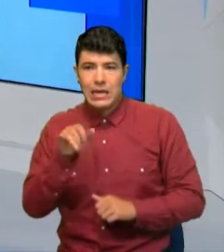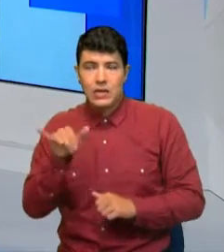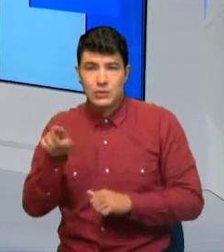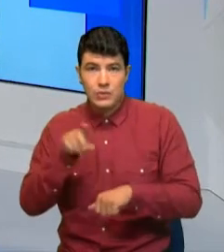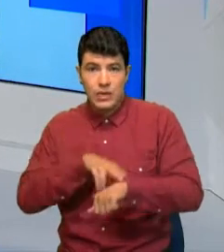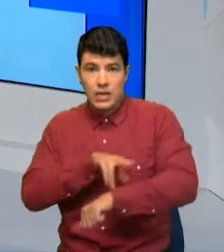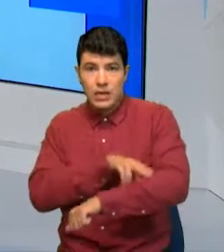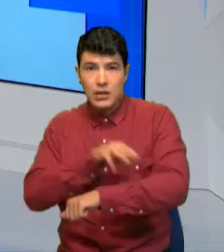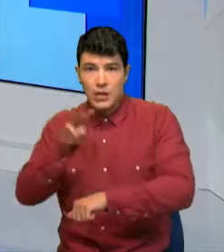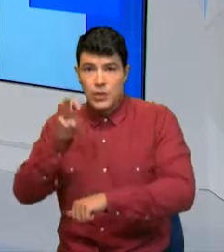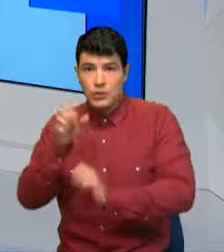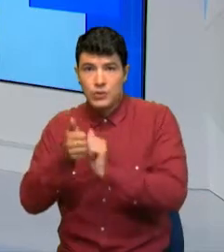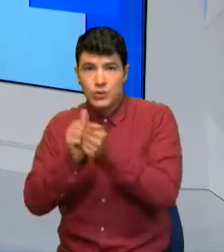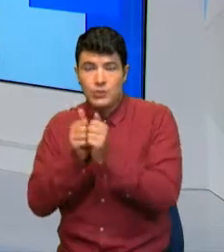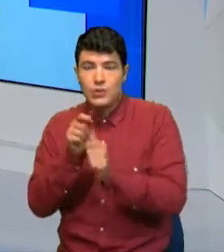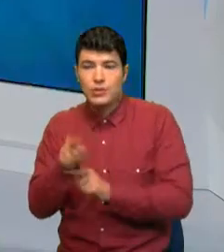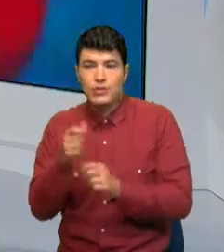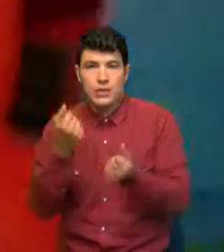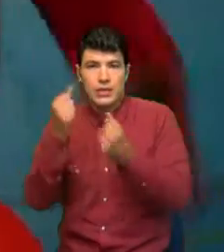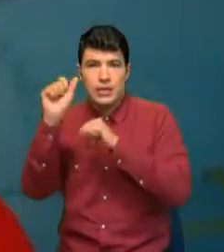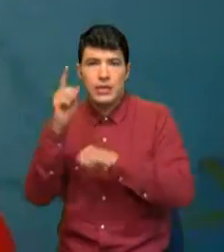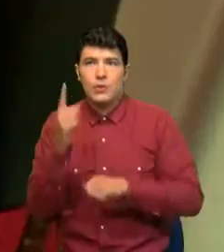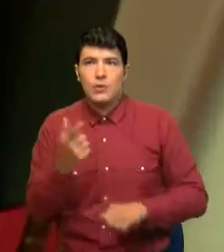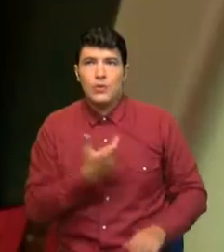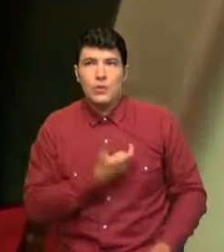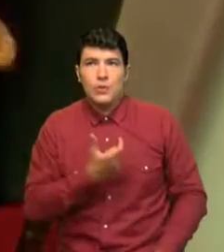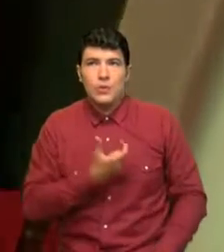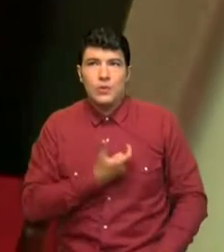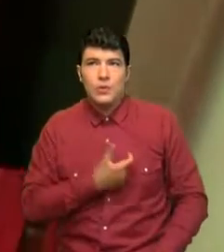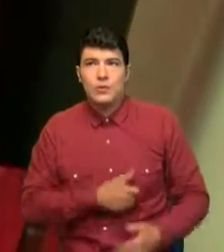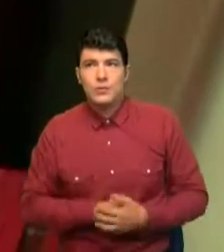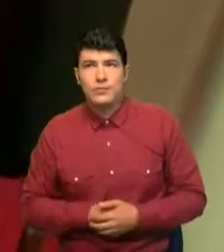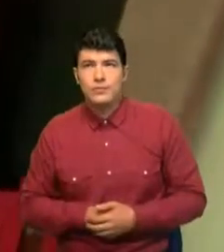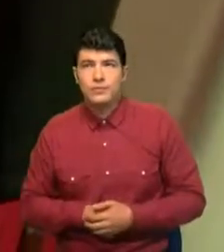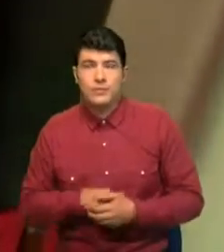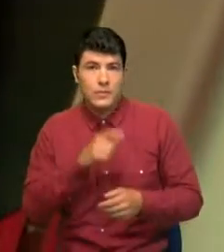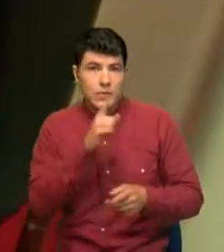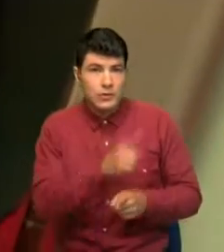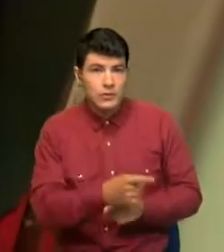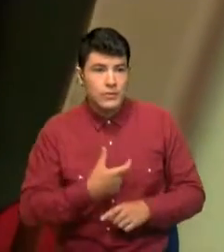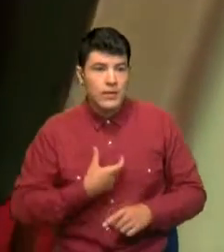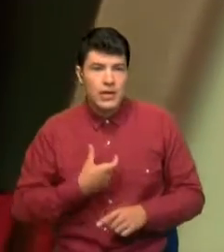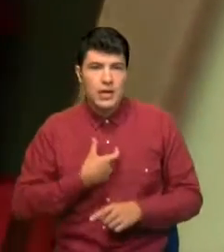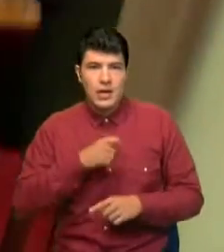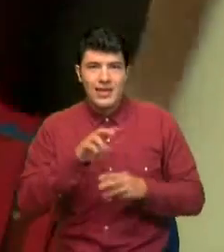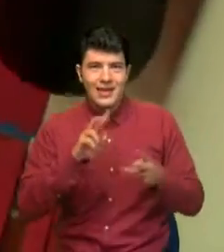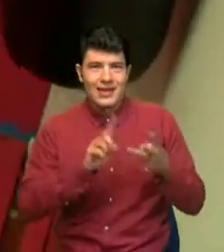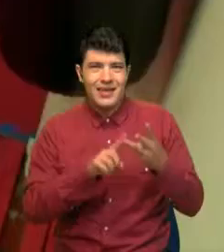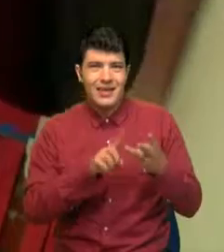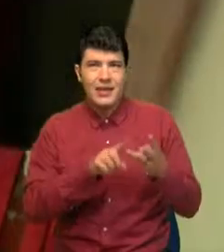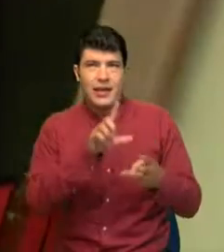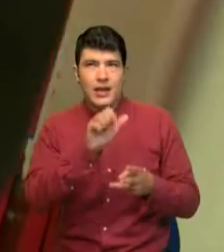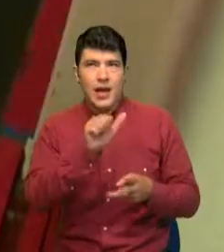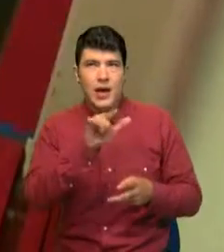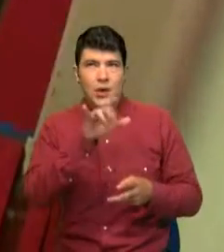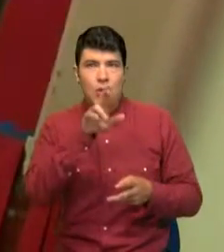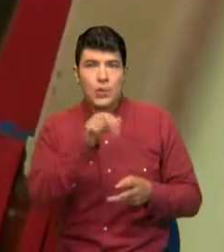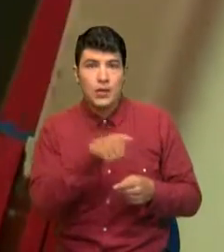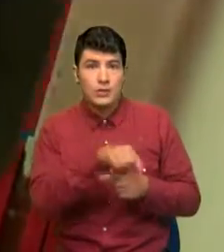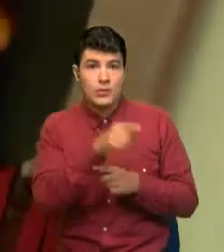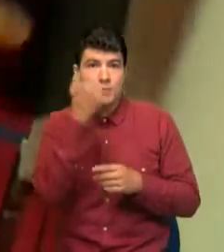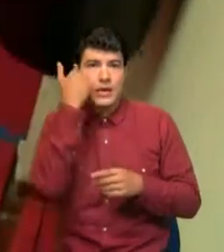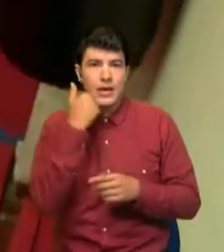ocho deportistas consiguió una medalla una medalla de bronce con laura diaz minag y re en combate femenino categoría menos de